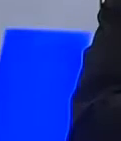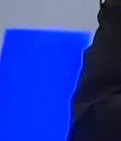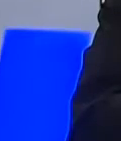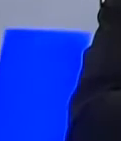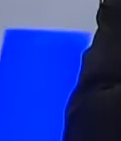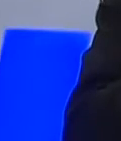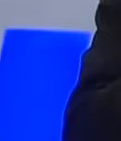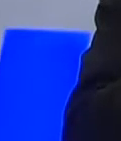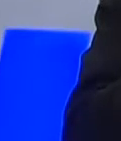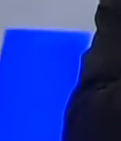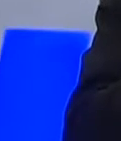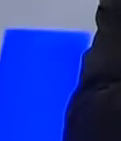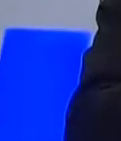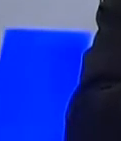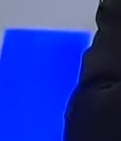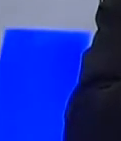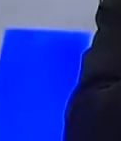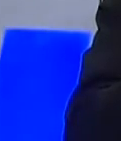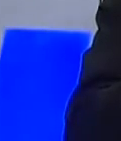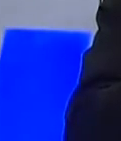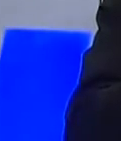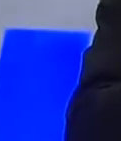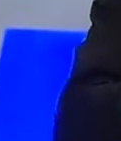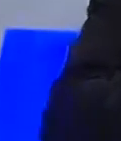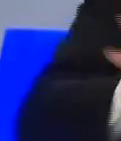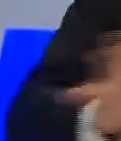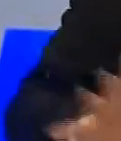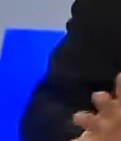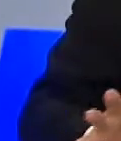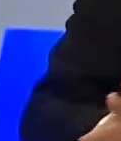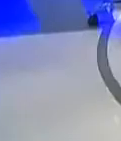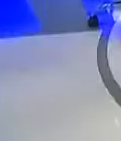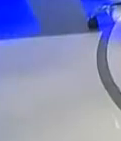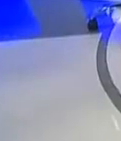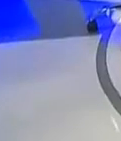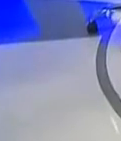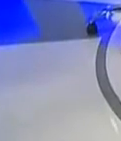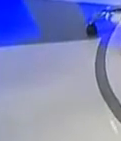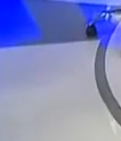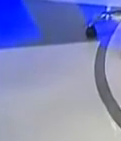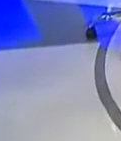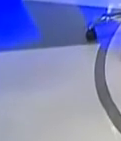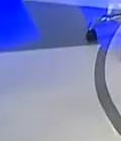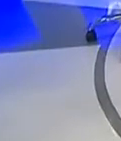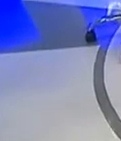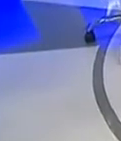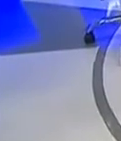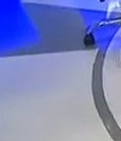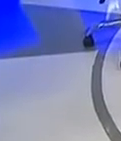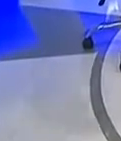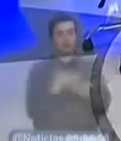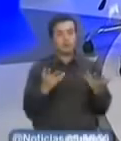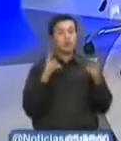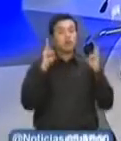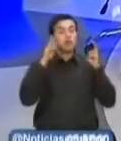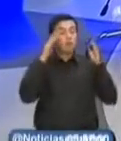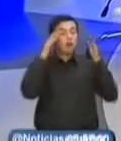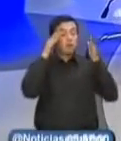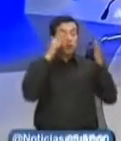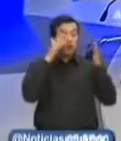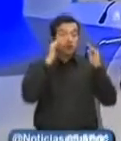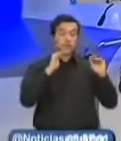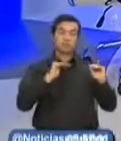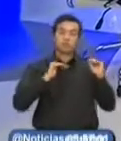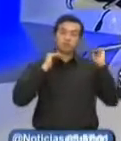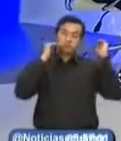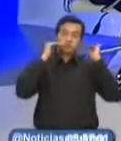Javier, es más nos hemos enfocado en la parte política. Yo sé que todo tiene que ver con la parte política, pero esto tiene que ver es con la política de soberanía,